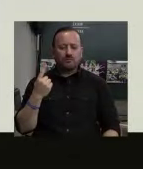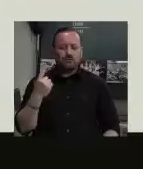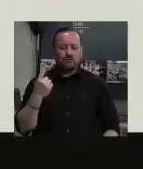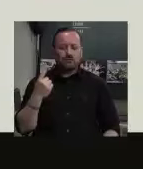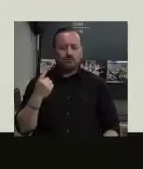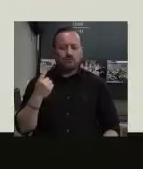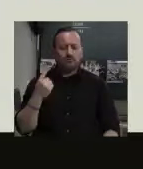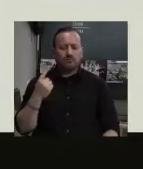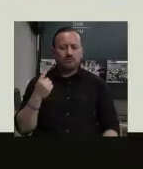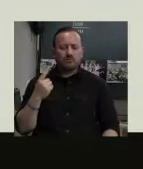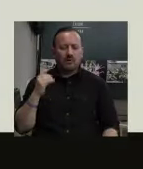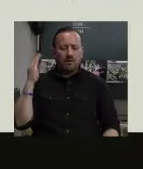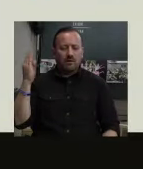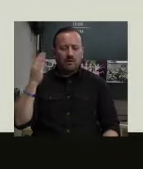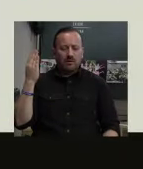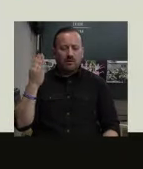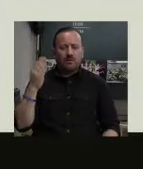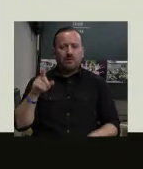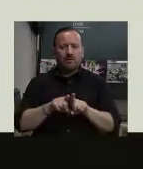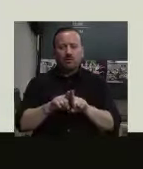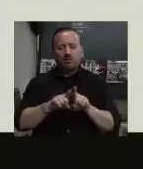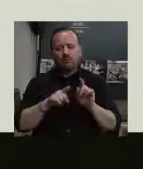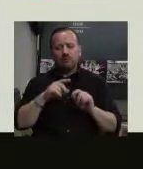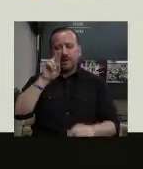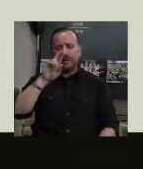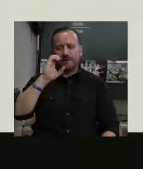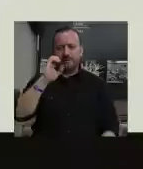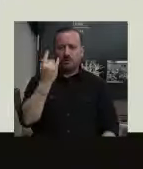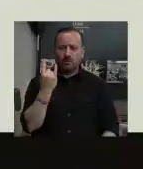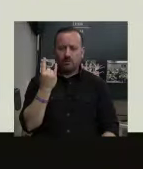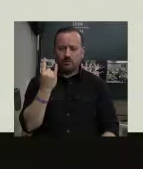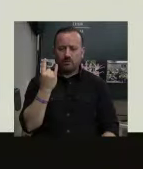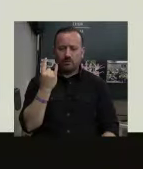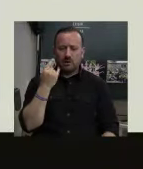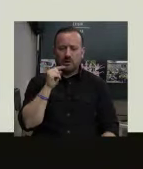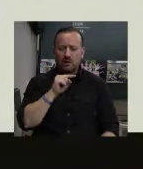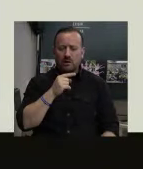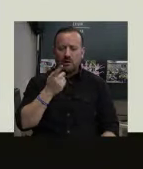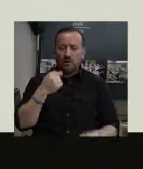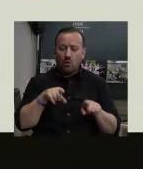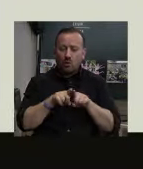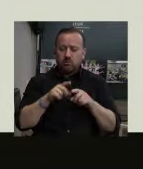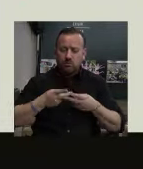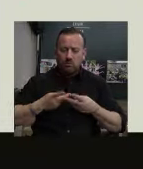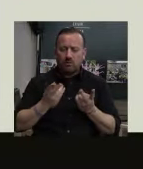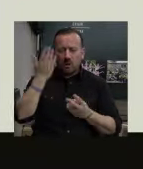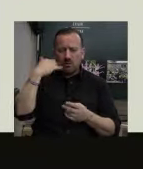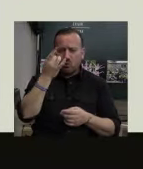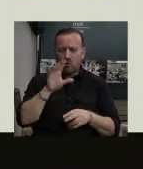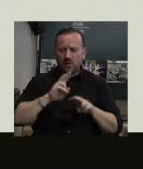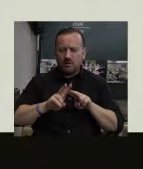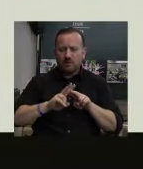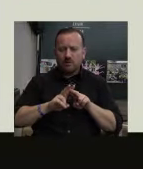una base de lo que en ese momento se llamaba rsu al interior de esta publicación lo único que hicimos